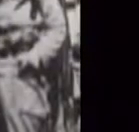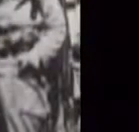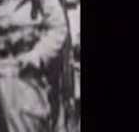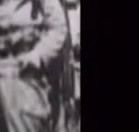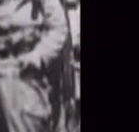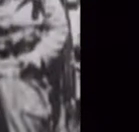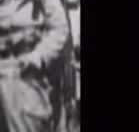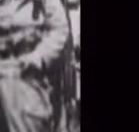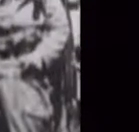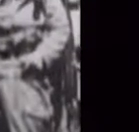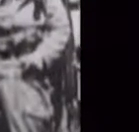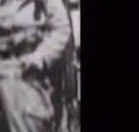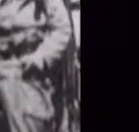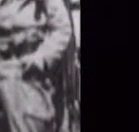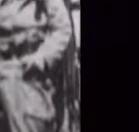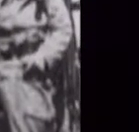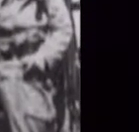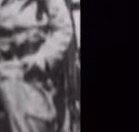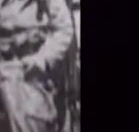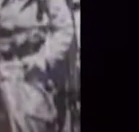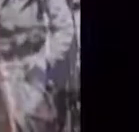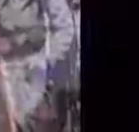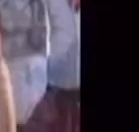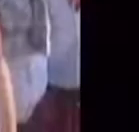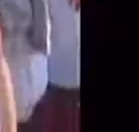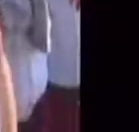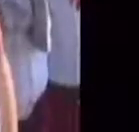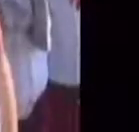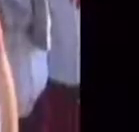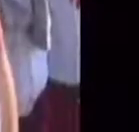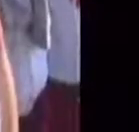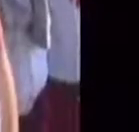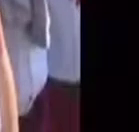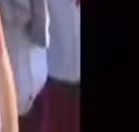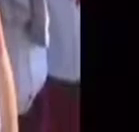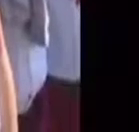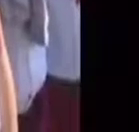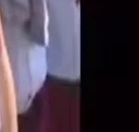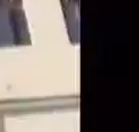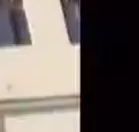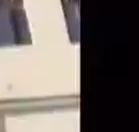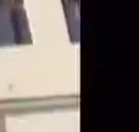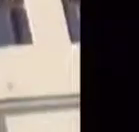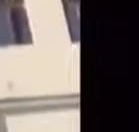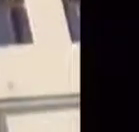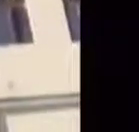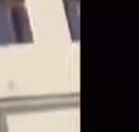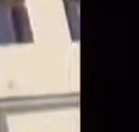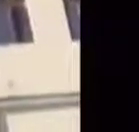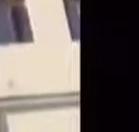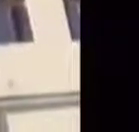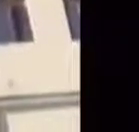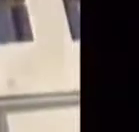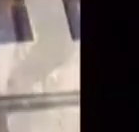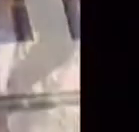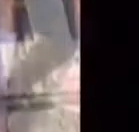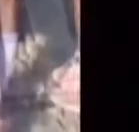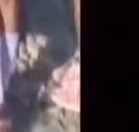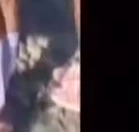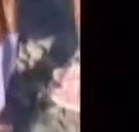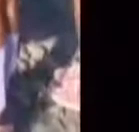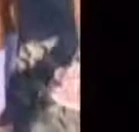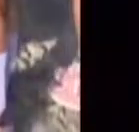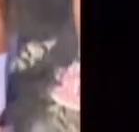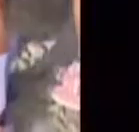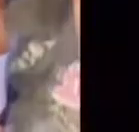no descansa en el afán de un nuevo día para los suyos. Buena era la semilla y fértil la tierra que 100 años después conserva su fragancia